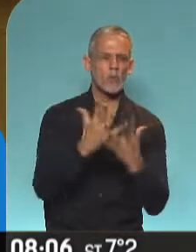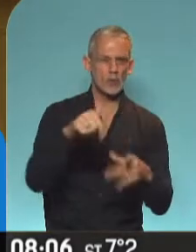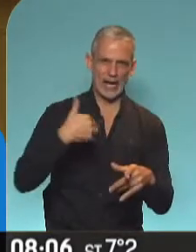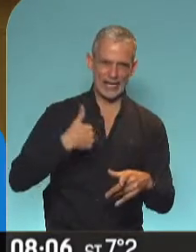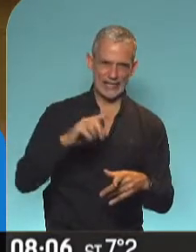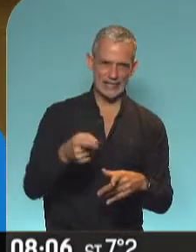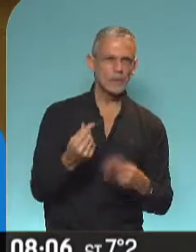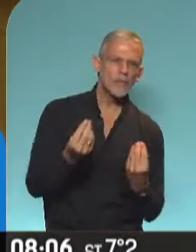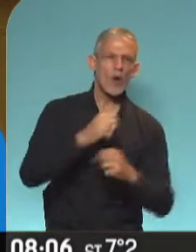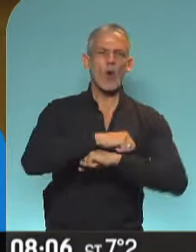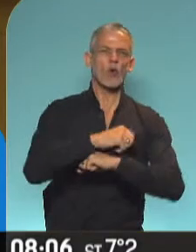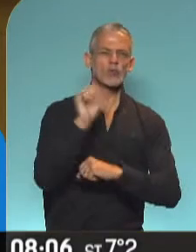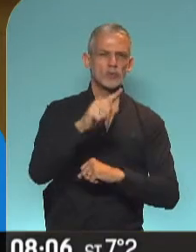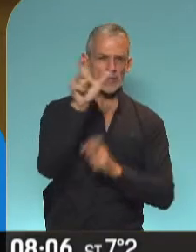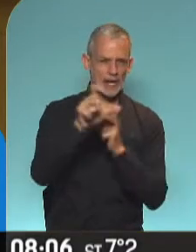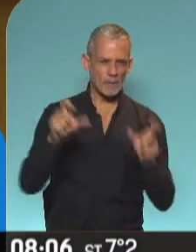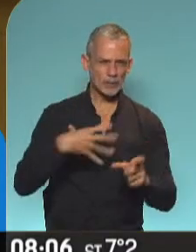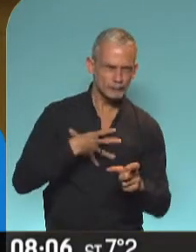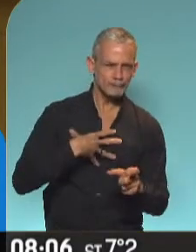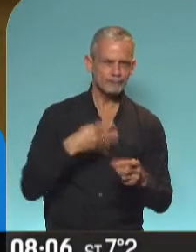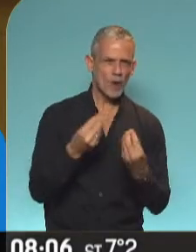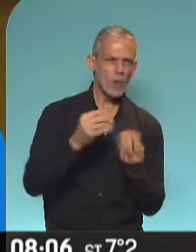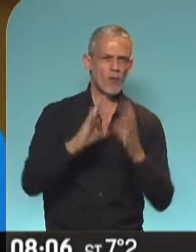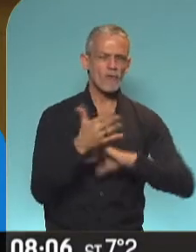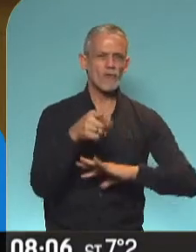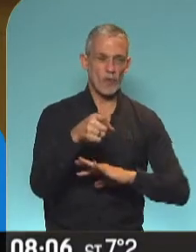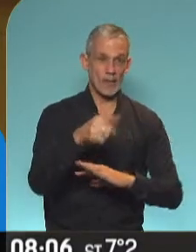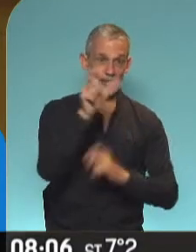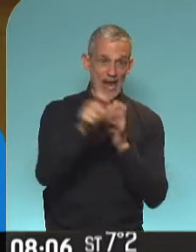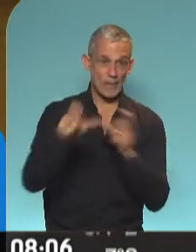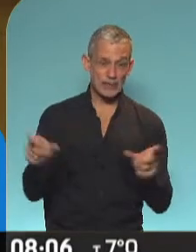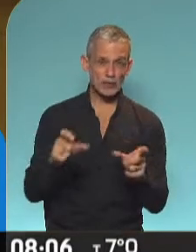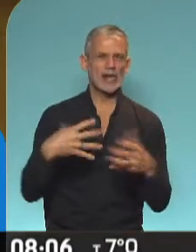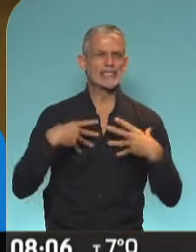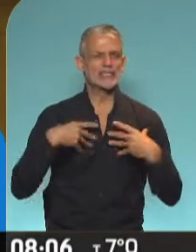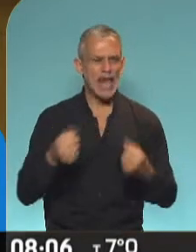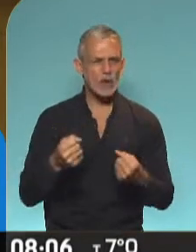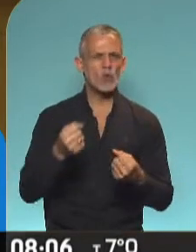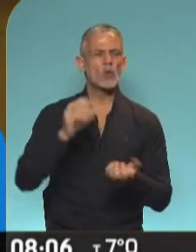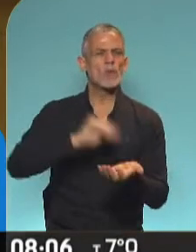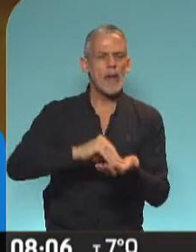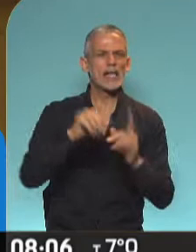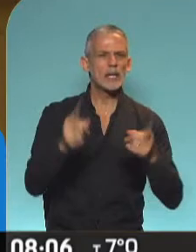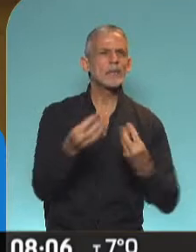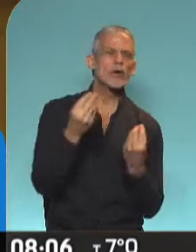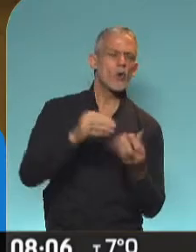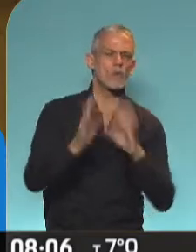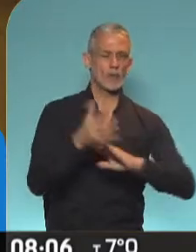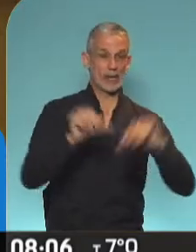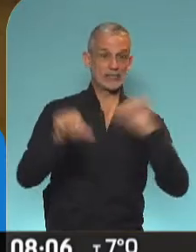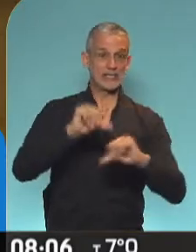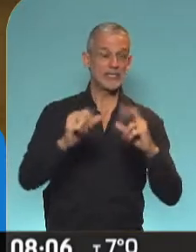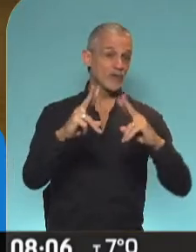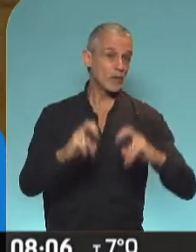para hablar de las conductas humanas, en definitiva, no solamente desde el punto de vista de la salud y cómo se realiza el abordaje científico,